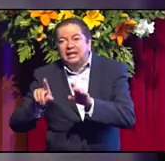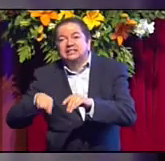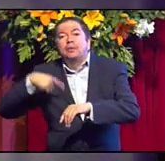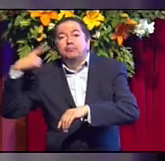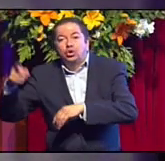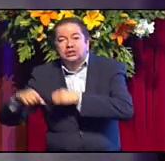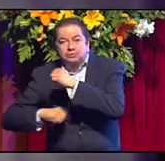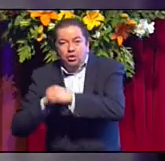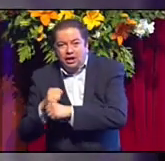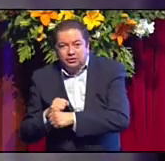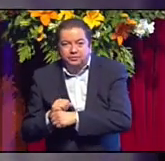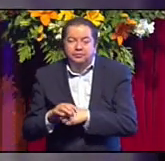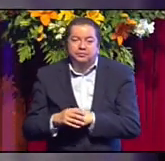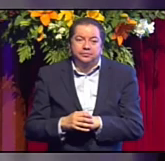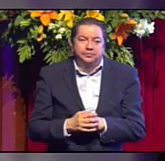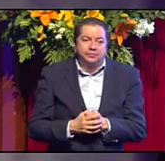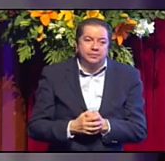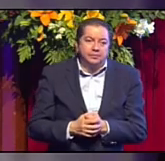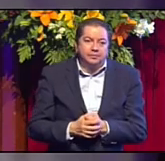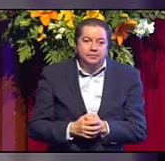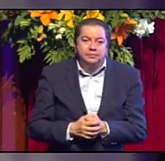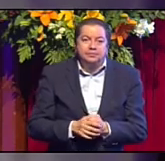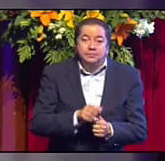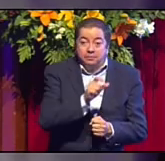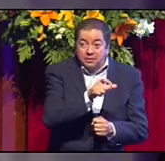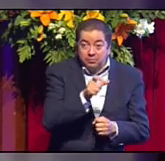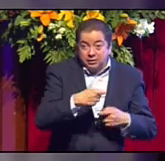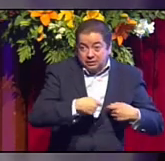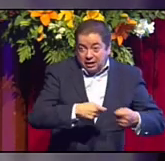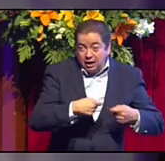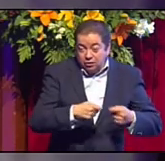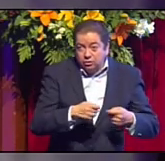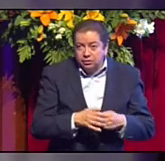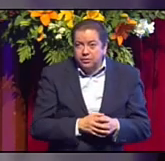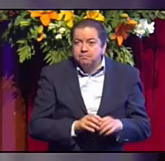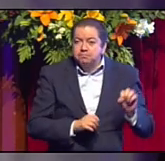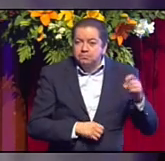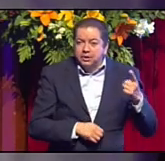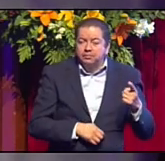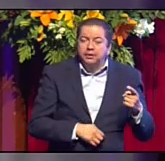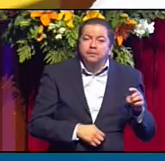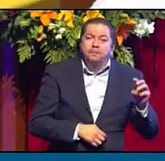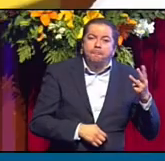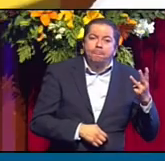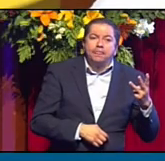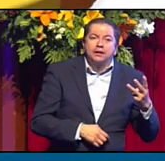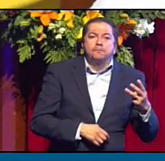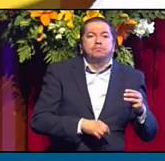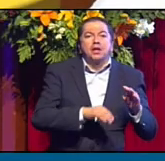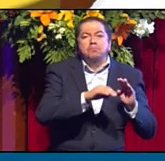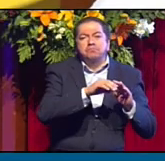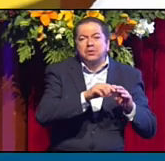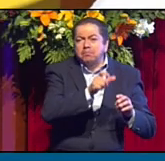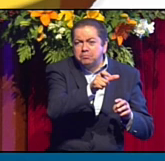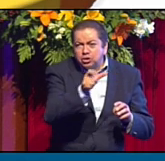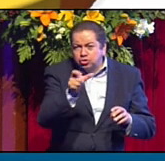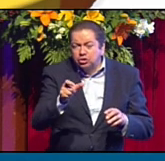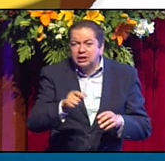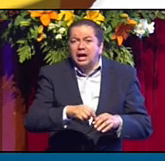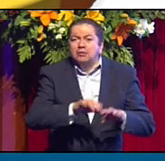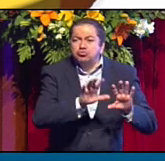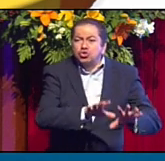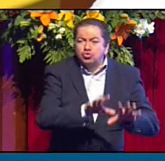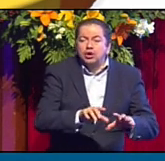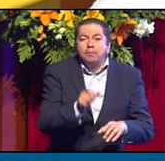que tengamos ganancias. El personal, los gastos, el primer gasto en los primeros tres ítems. Personal de planta, personal a contrata y